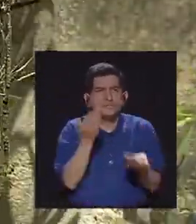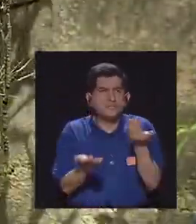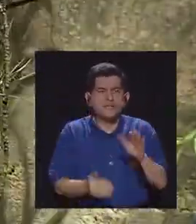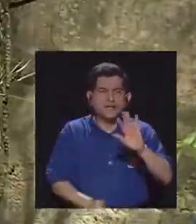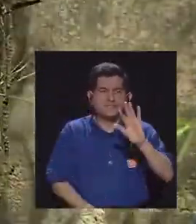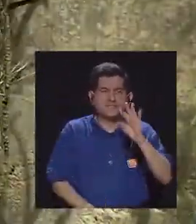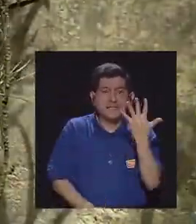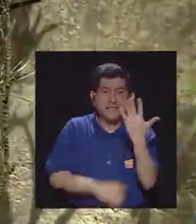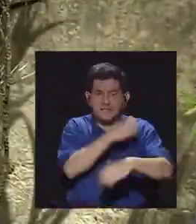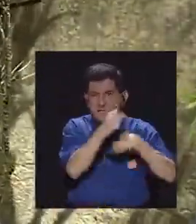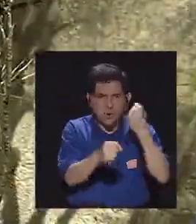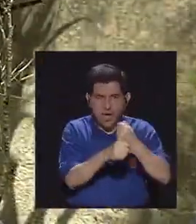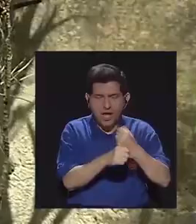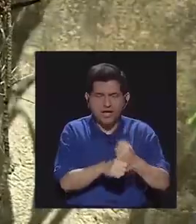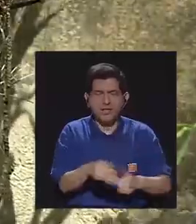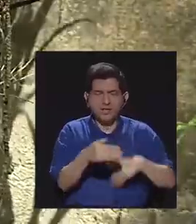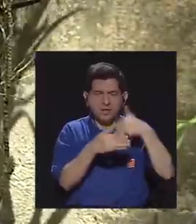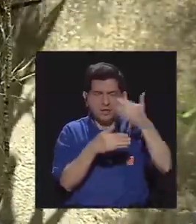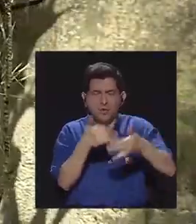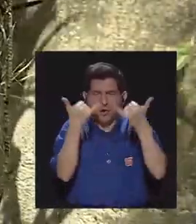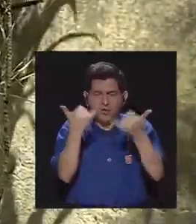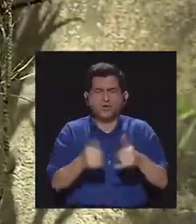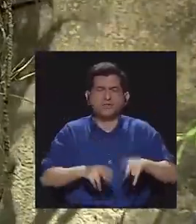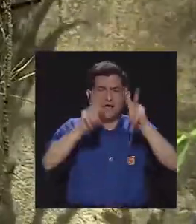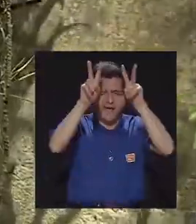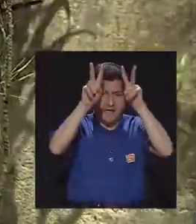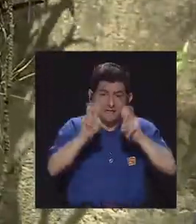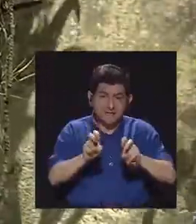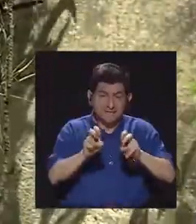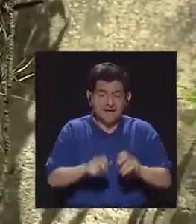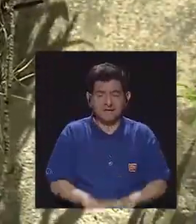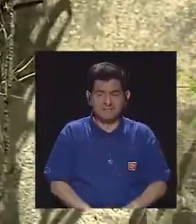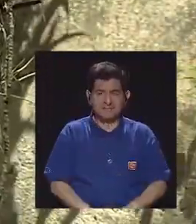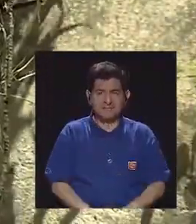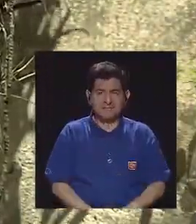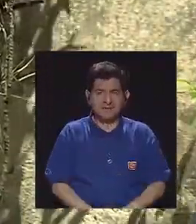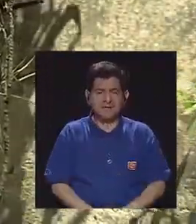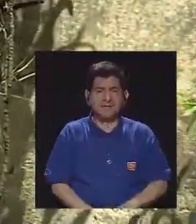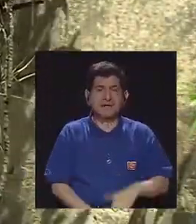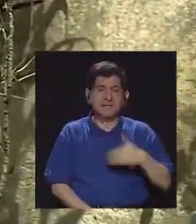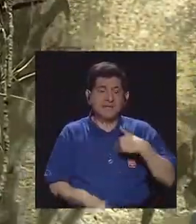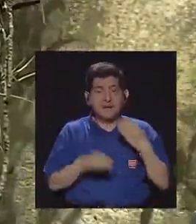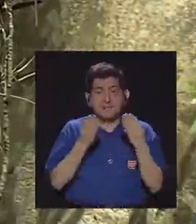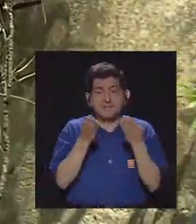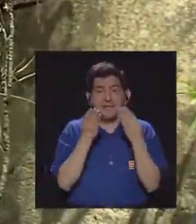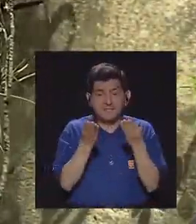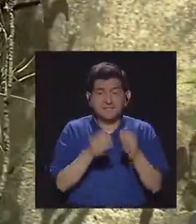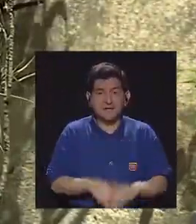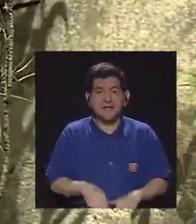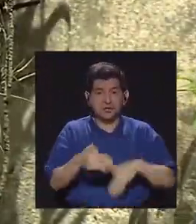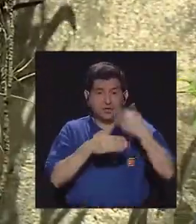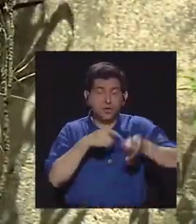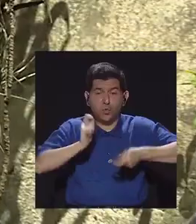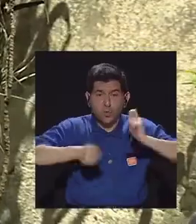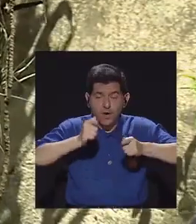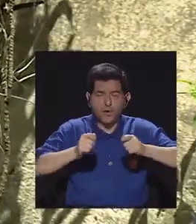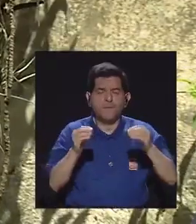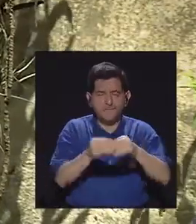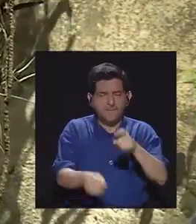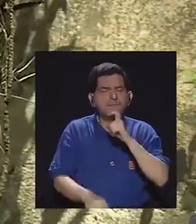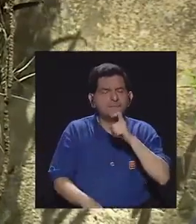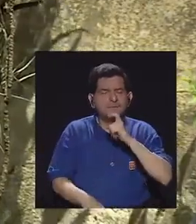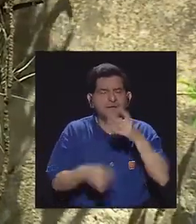por ejemplo, ya en ese, después de septiembre ellos están con exámenes, con bachillerato y todo esto, entonces ya es